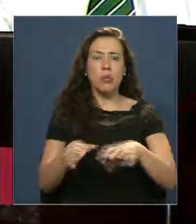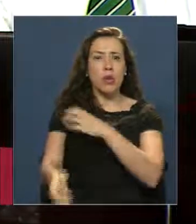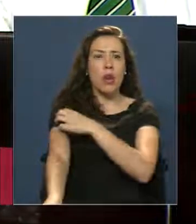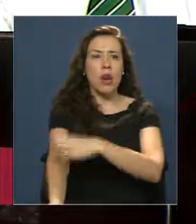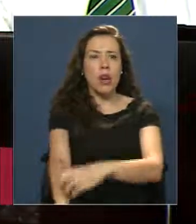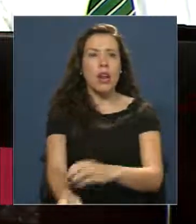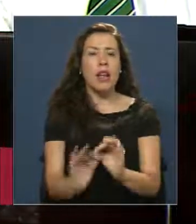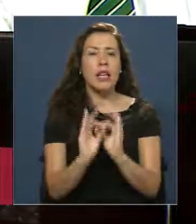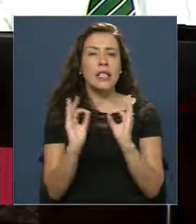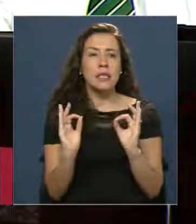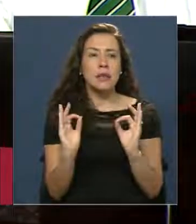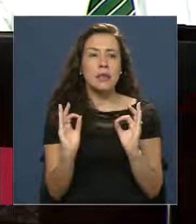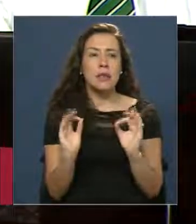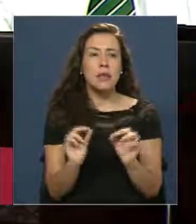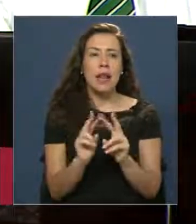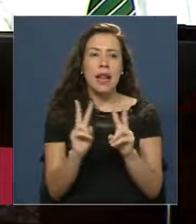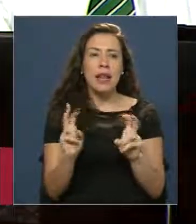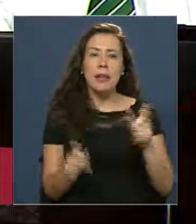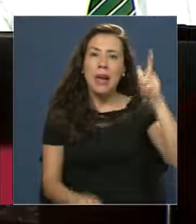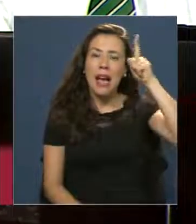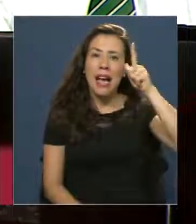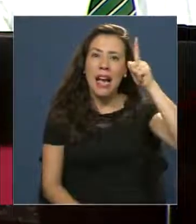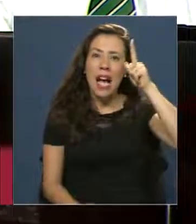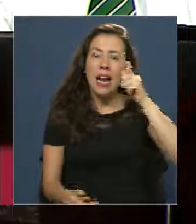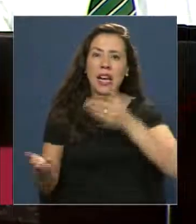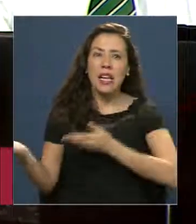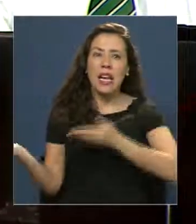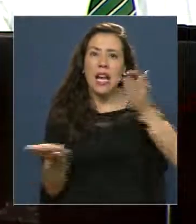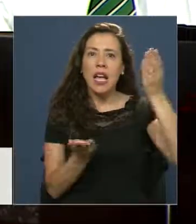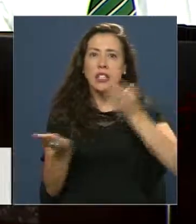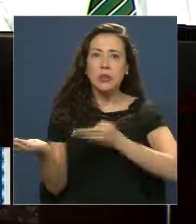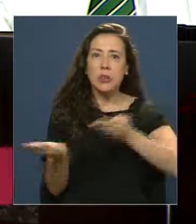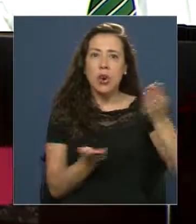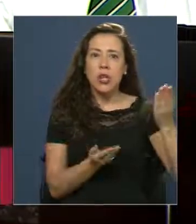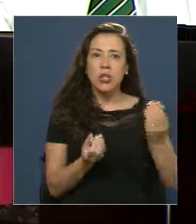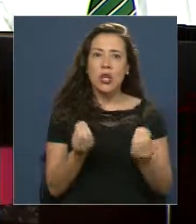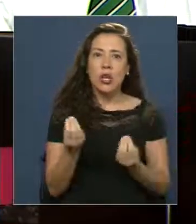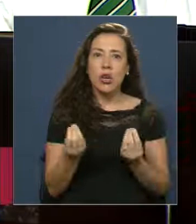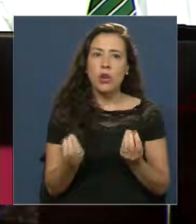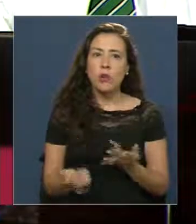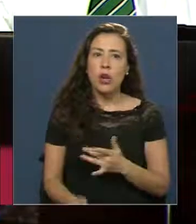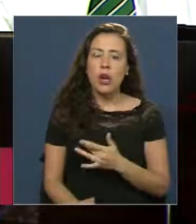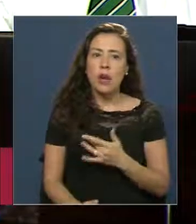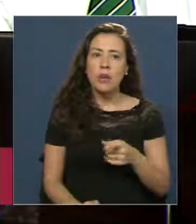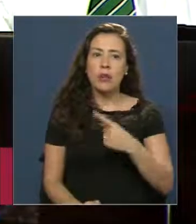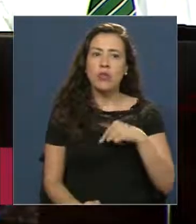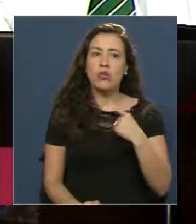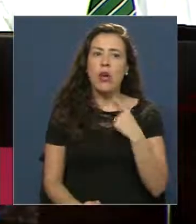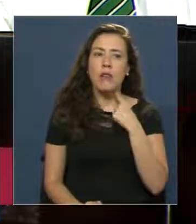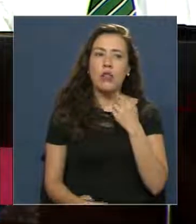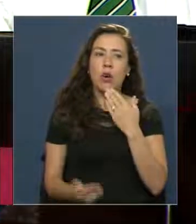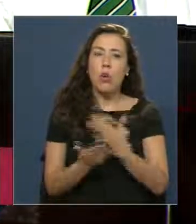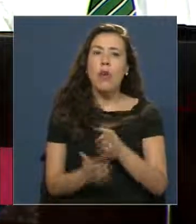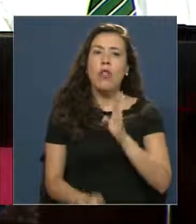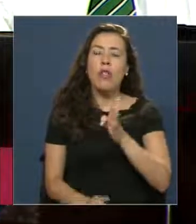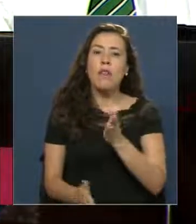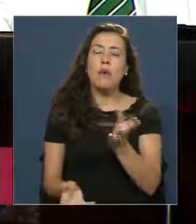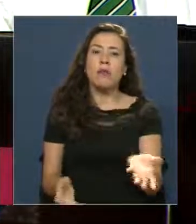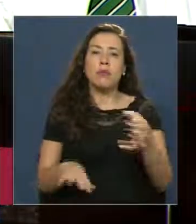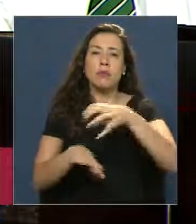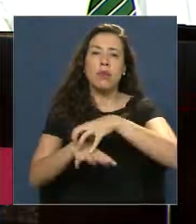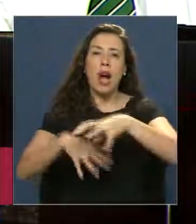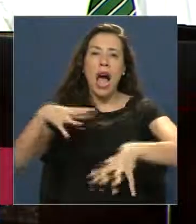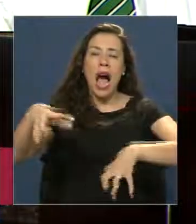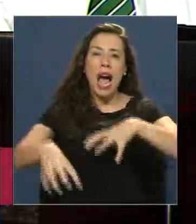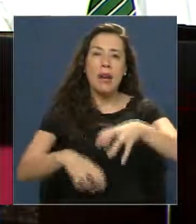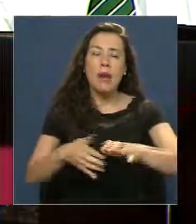muy especialmente en el ámbito de la carne y las exportaciones, y de cómo lamentablemente nos vemos afectados cuando debemos trasladar ganado